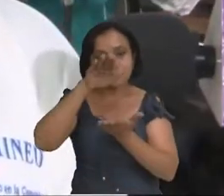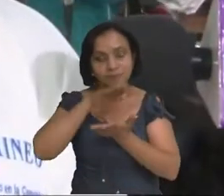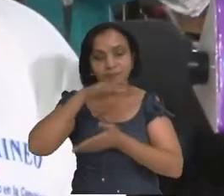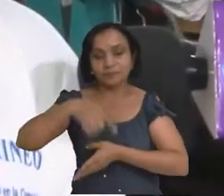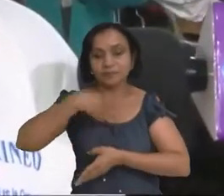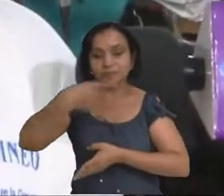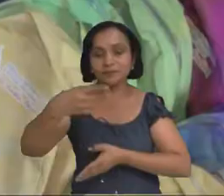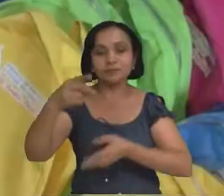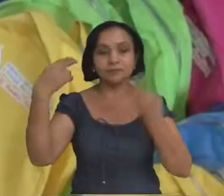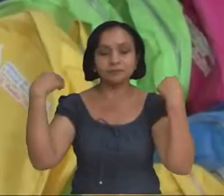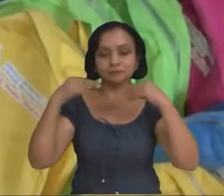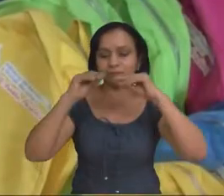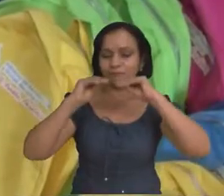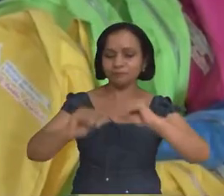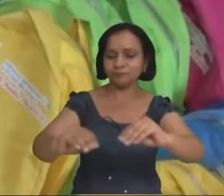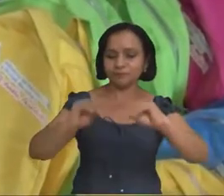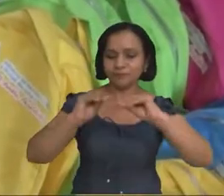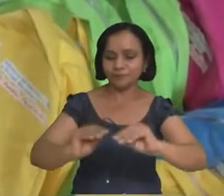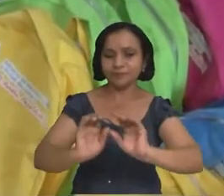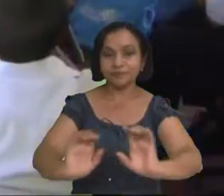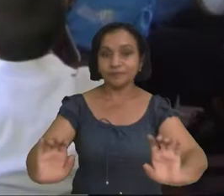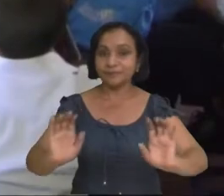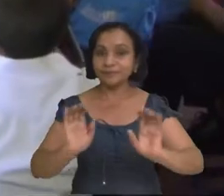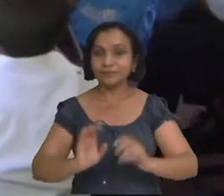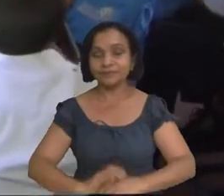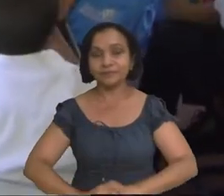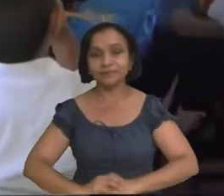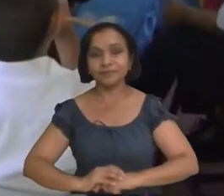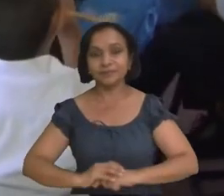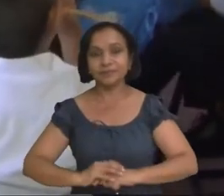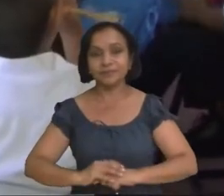día el maestro le da. Yo quiero